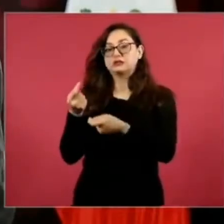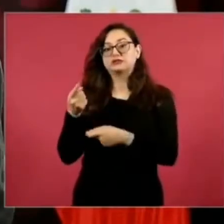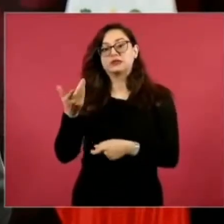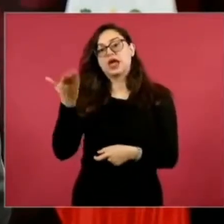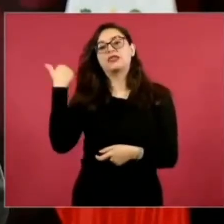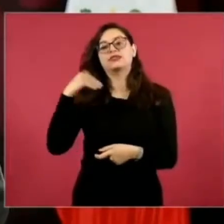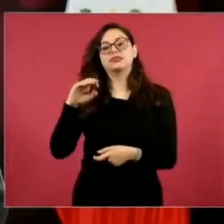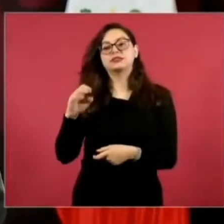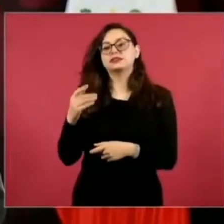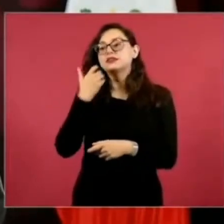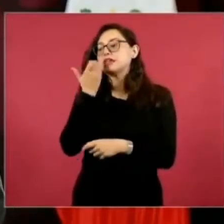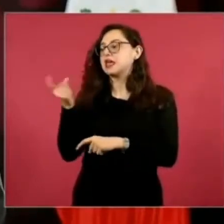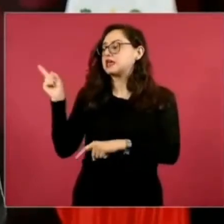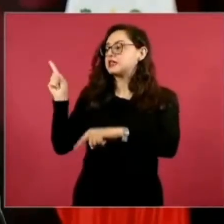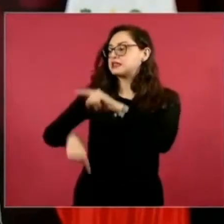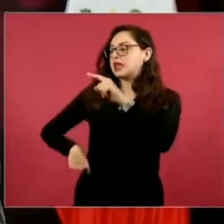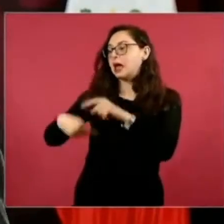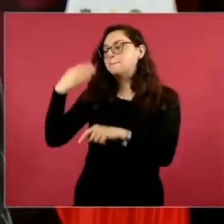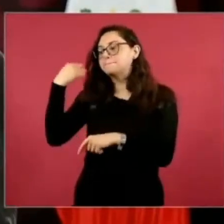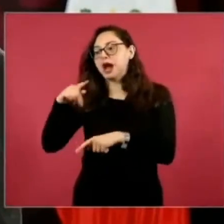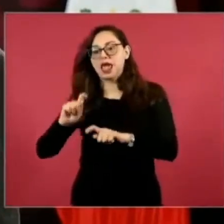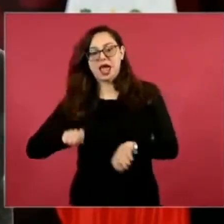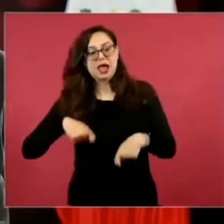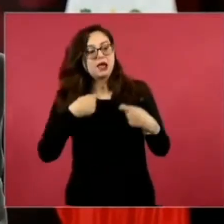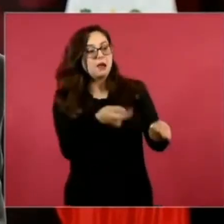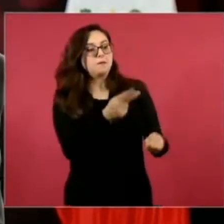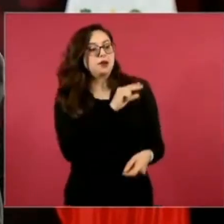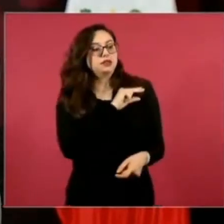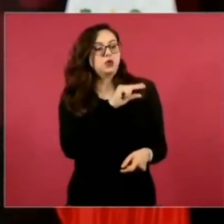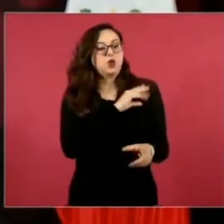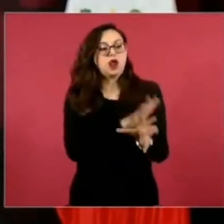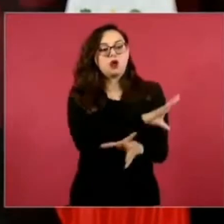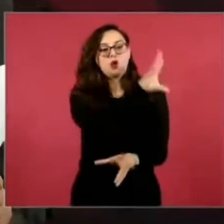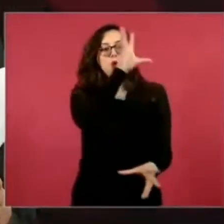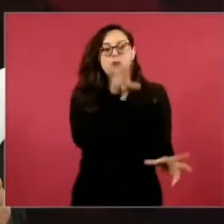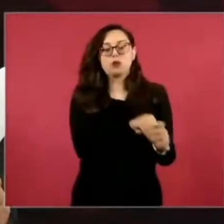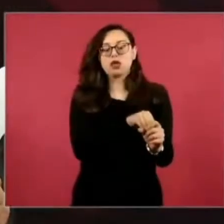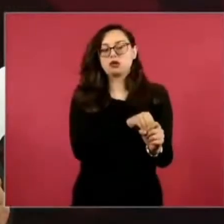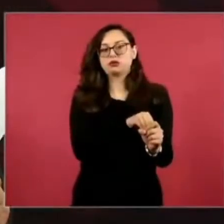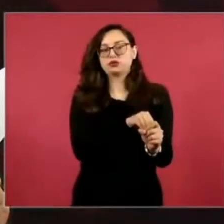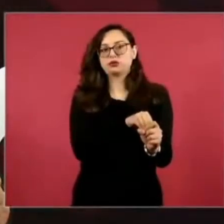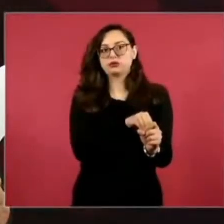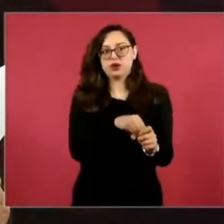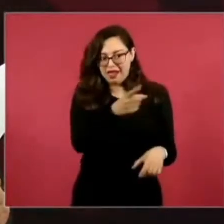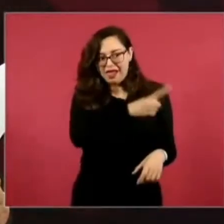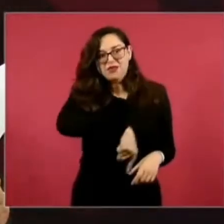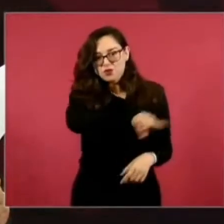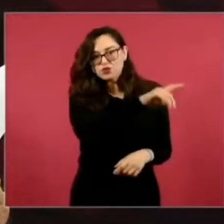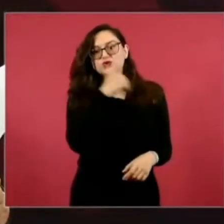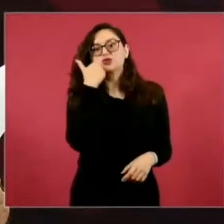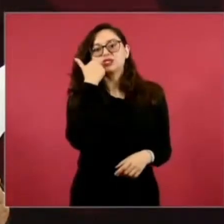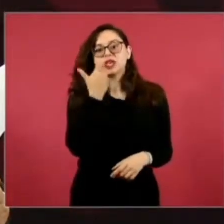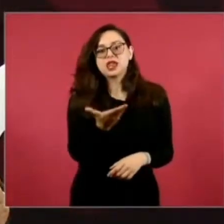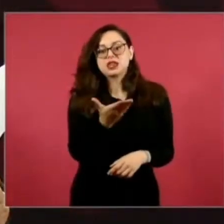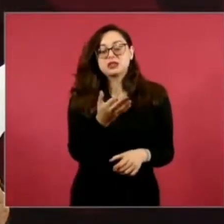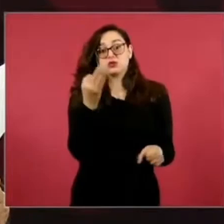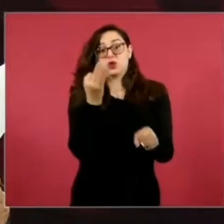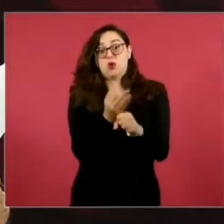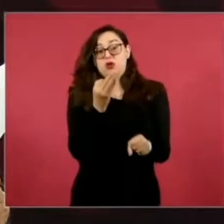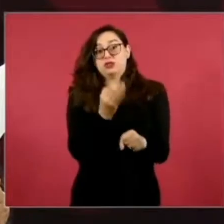Comisión Federal de Electricidad y privatizar toda la industria eléctrica, y entonces estaríamos